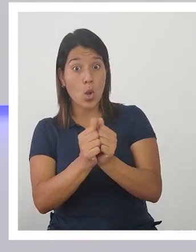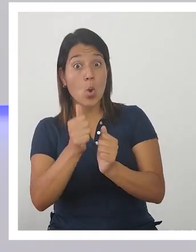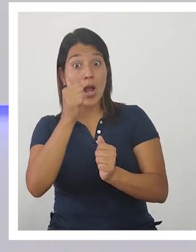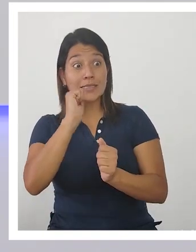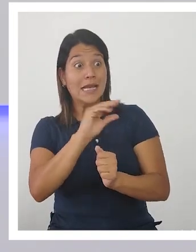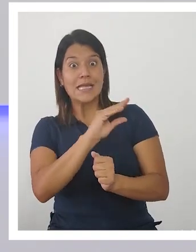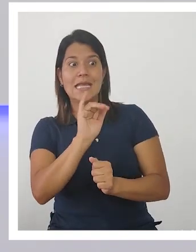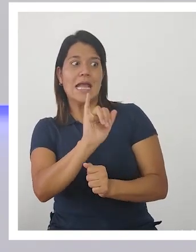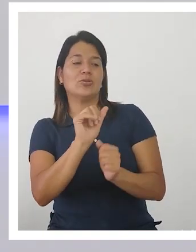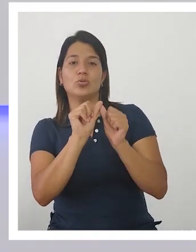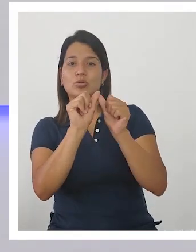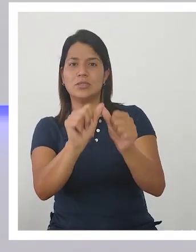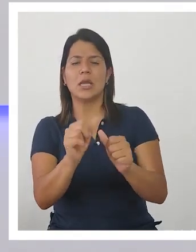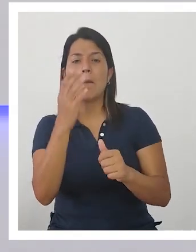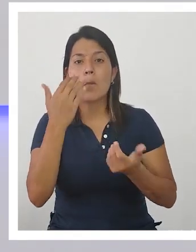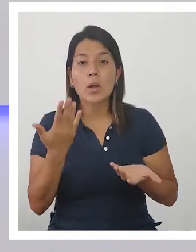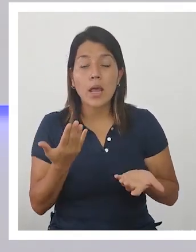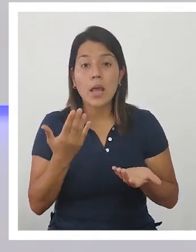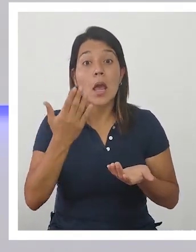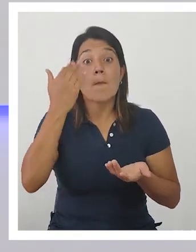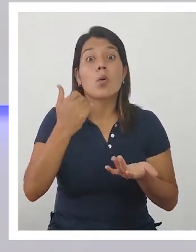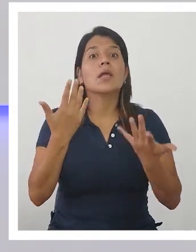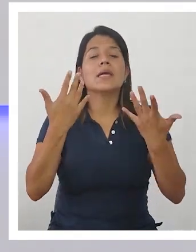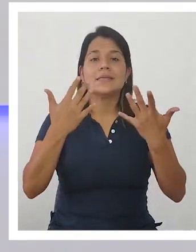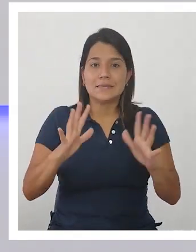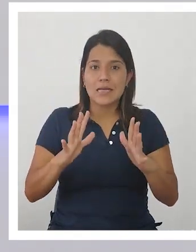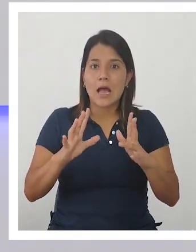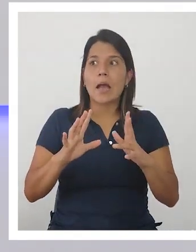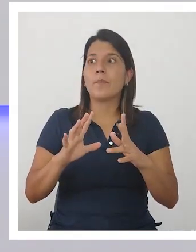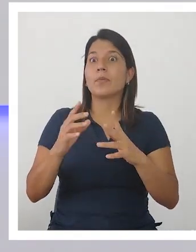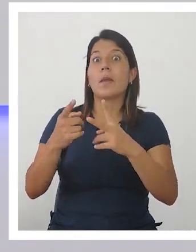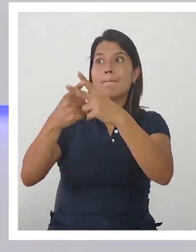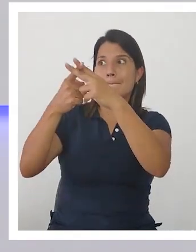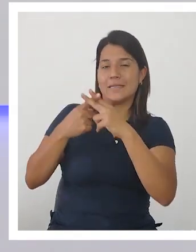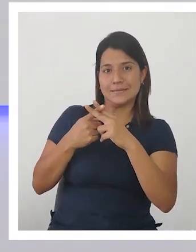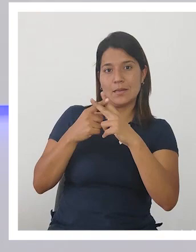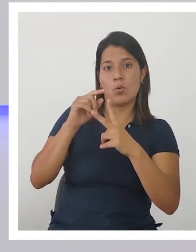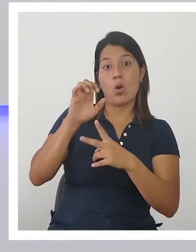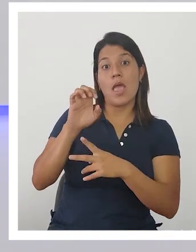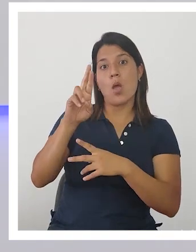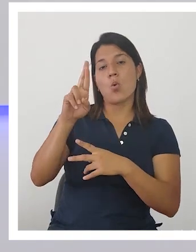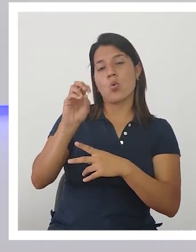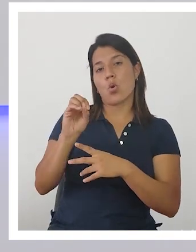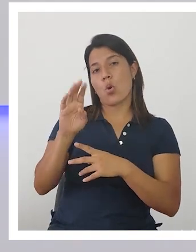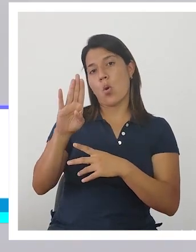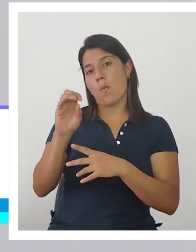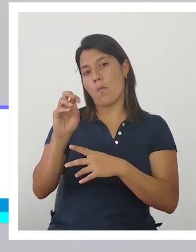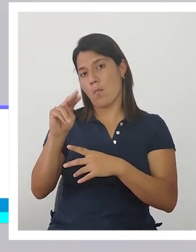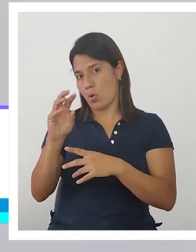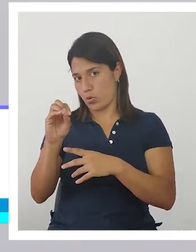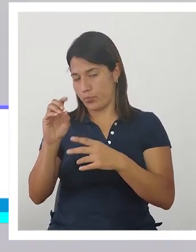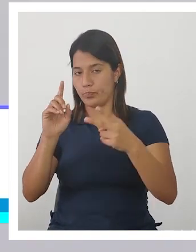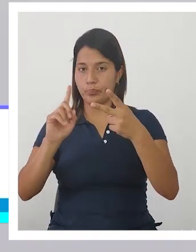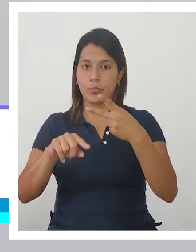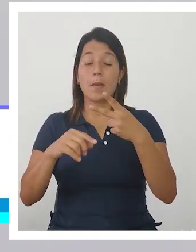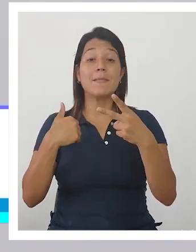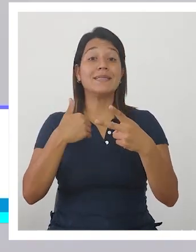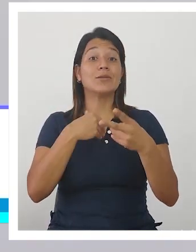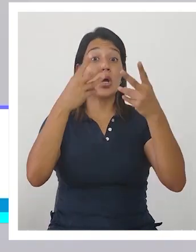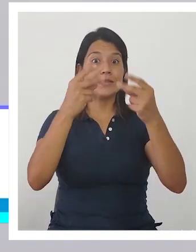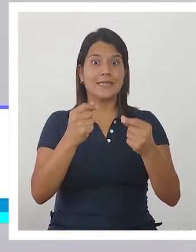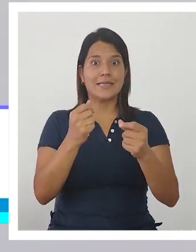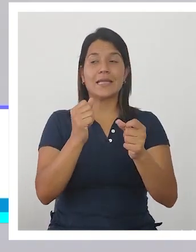qué? Porque ya entró plata en los eurobonos, número 1. Hacienda hizo recortes presupuestarios, ¿verdad? No hay un